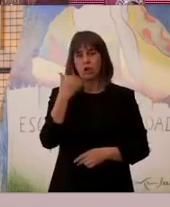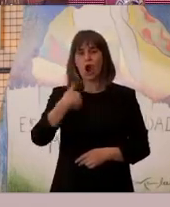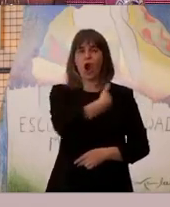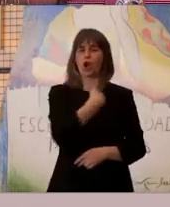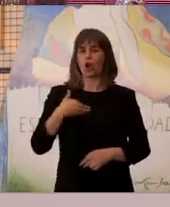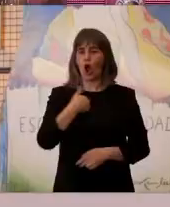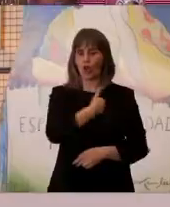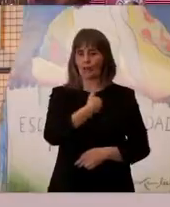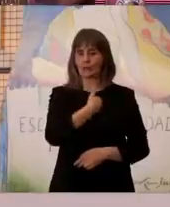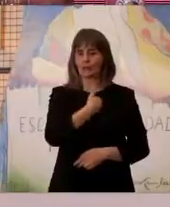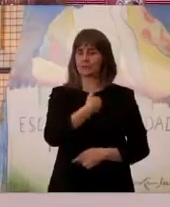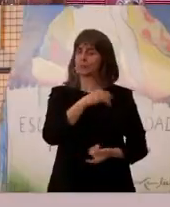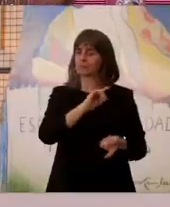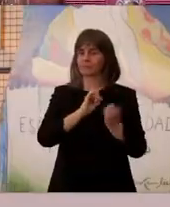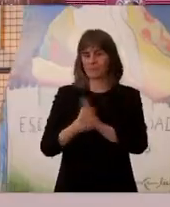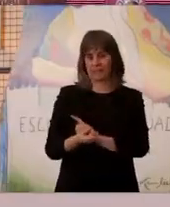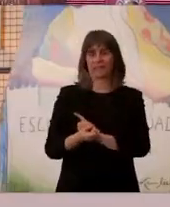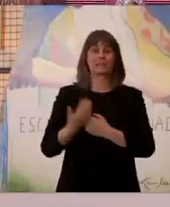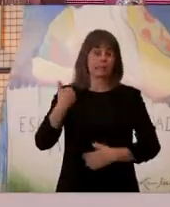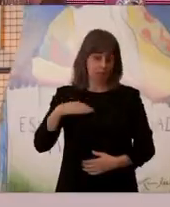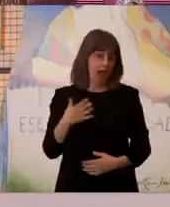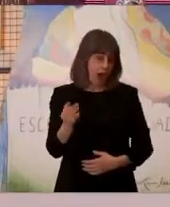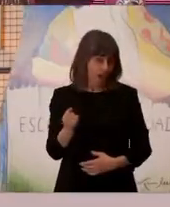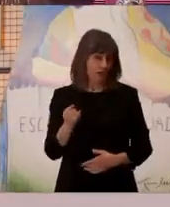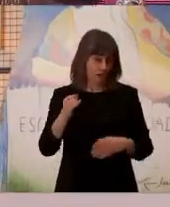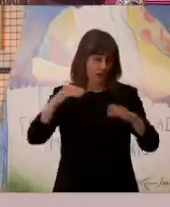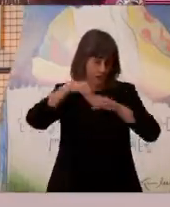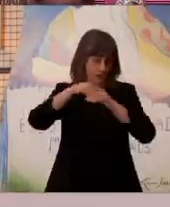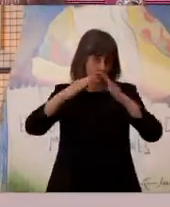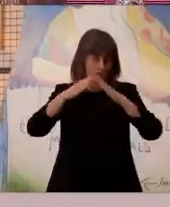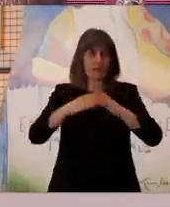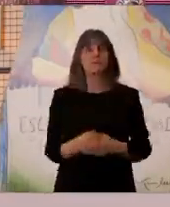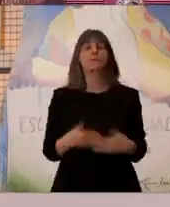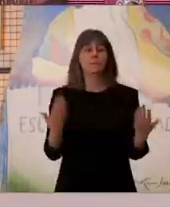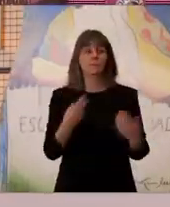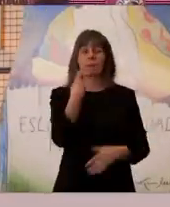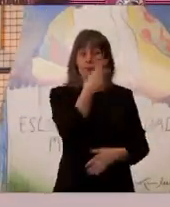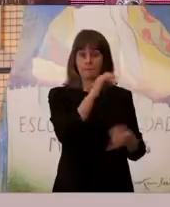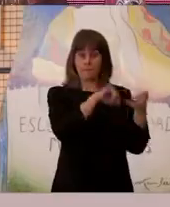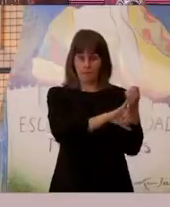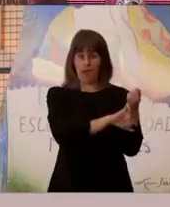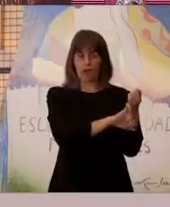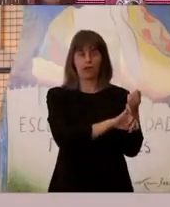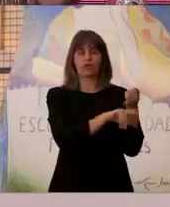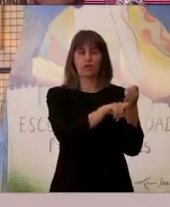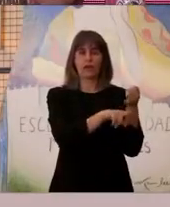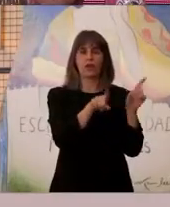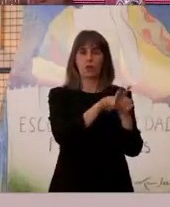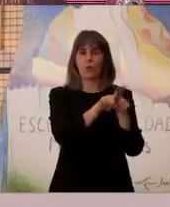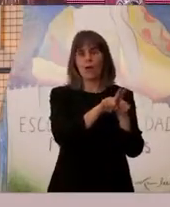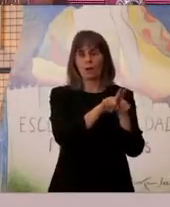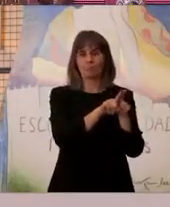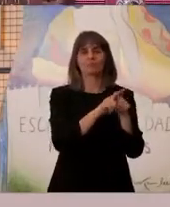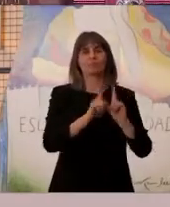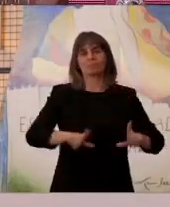otro lado ya por conciliación existían en mi hogar Entonces mi pareja mi marido se erigió como la cara visible